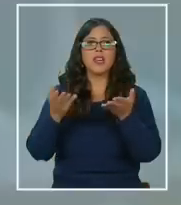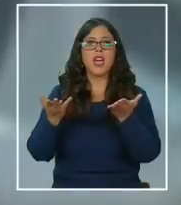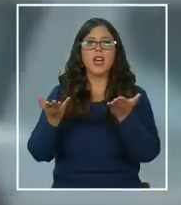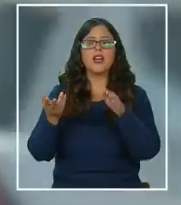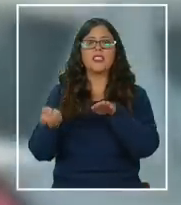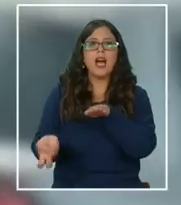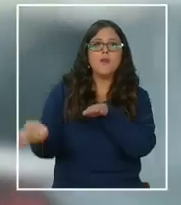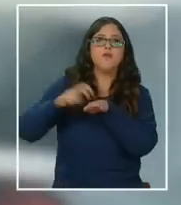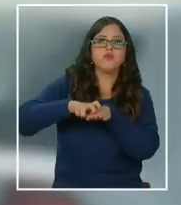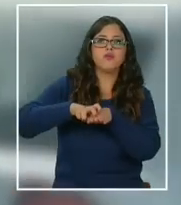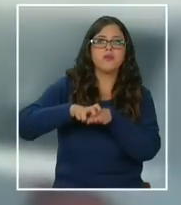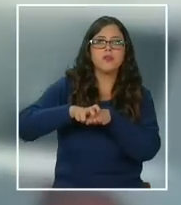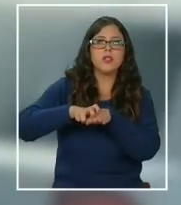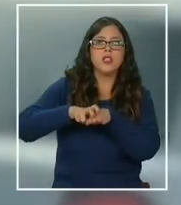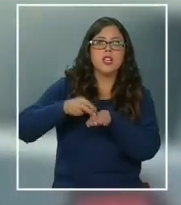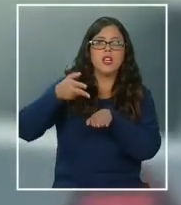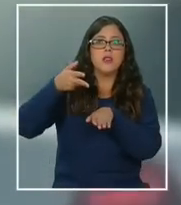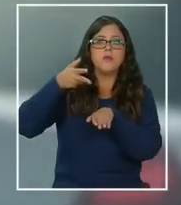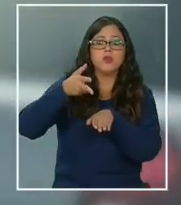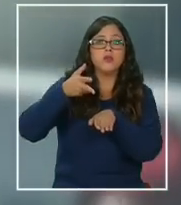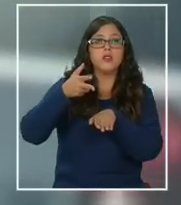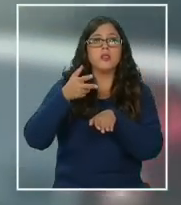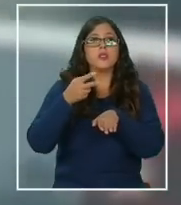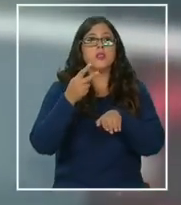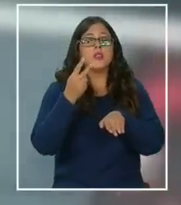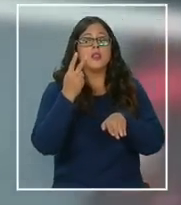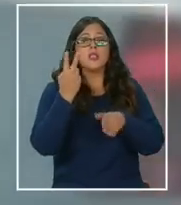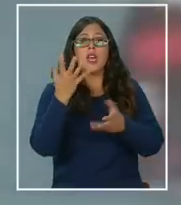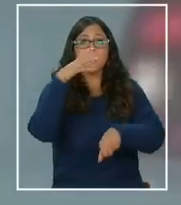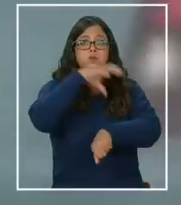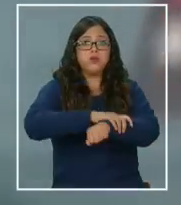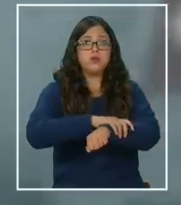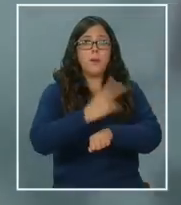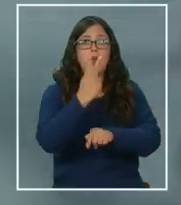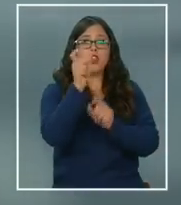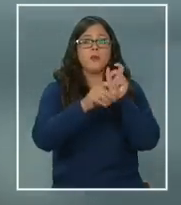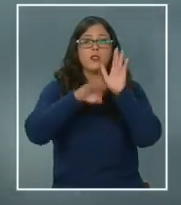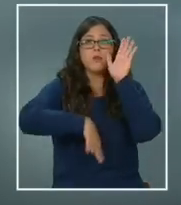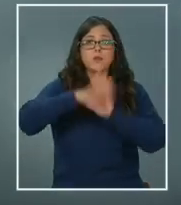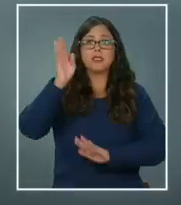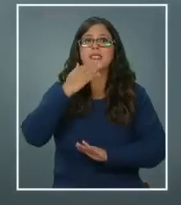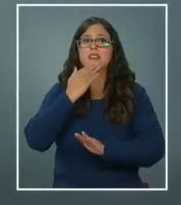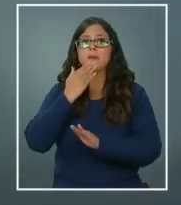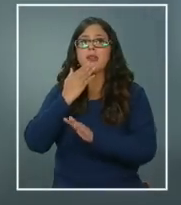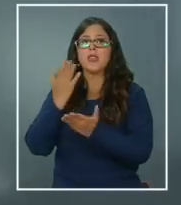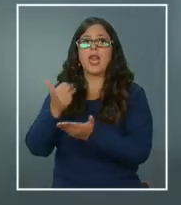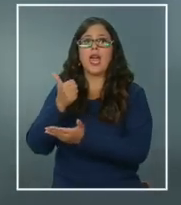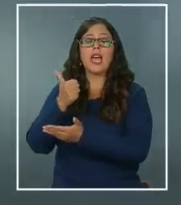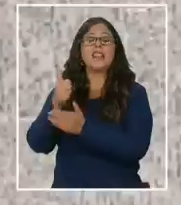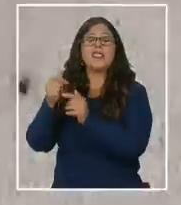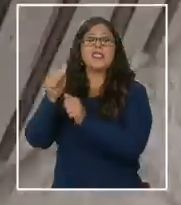abordazo. Prisión preventiva para los 2 adultos e internación provisoria para el menor de edad por un plazo de 60